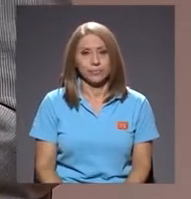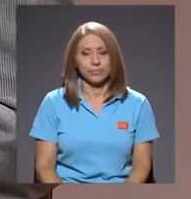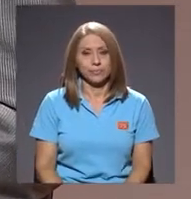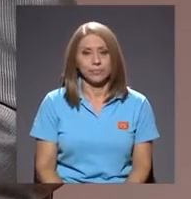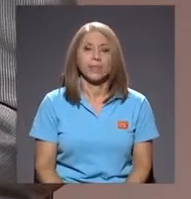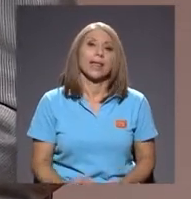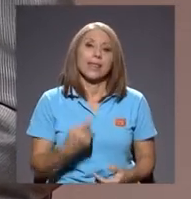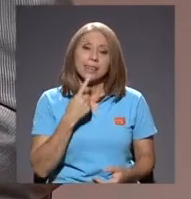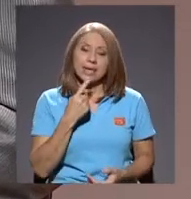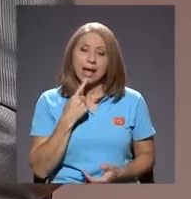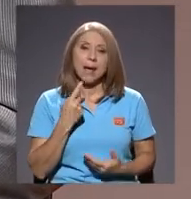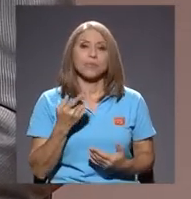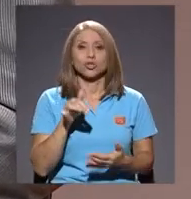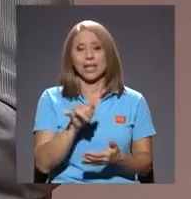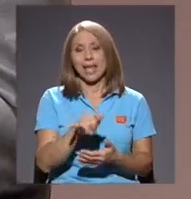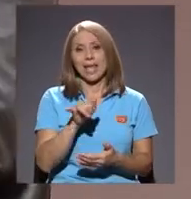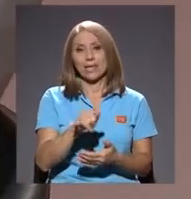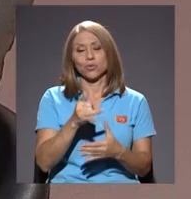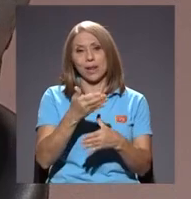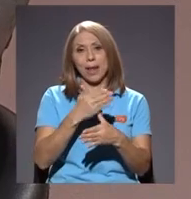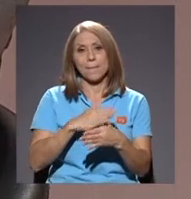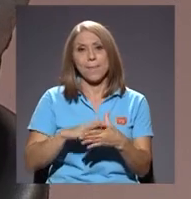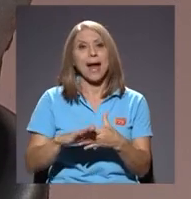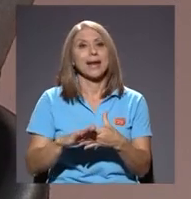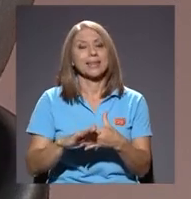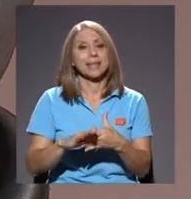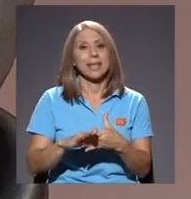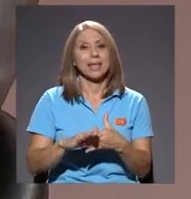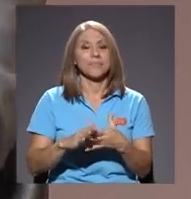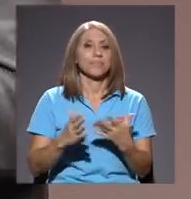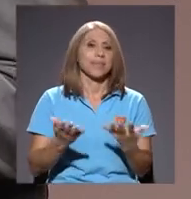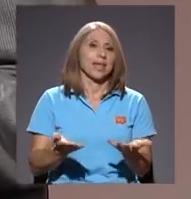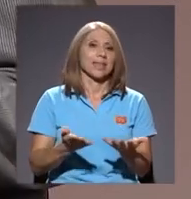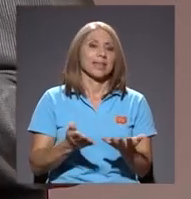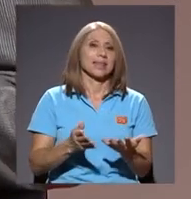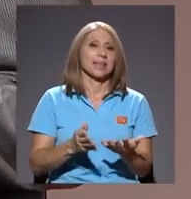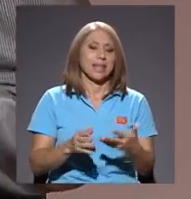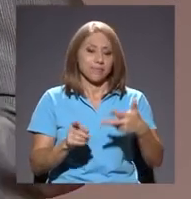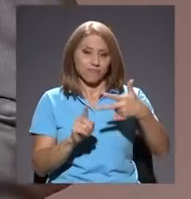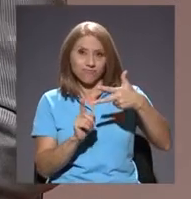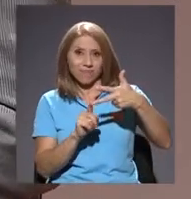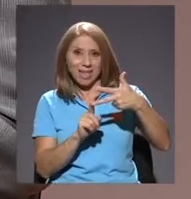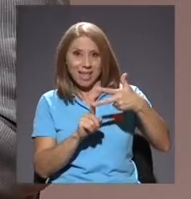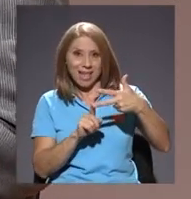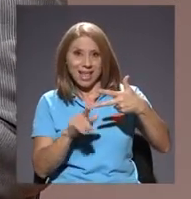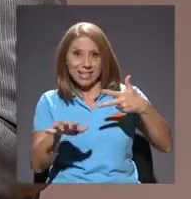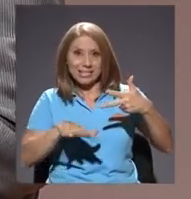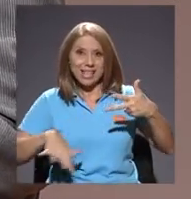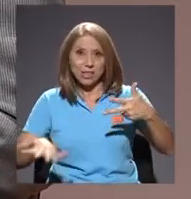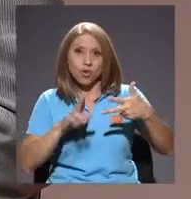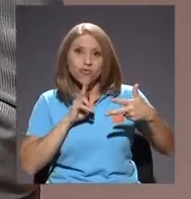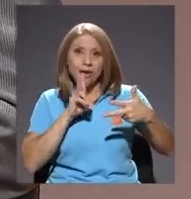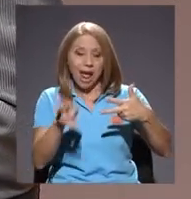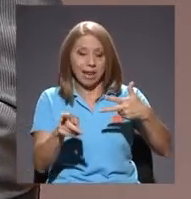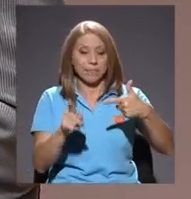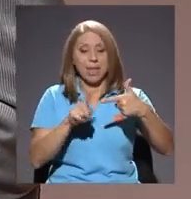digamos que eso en la parte del sector real en la parte de las variables macroeconómicas